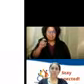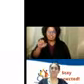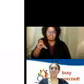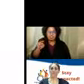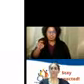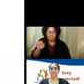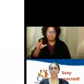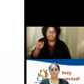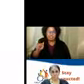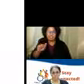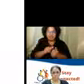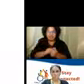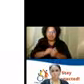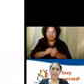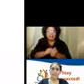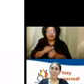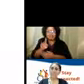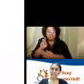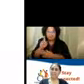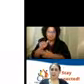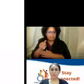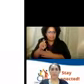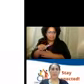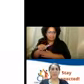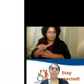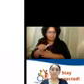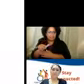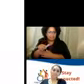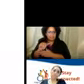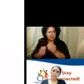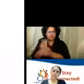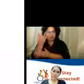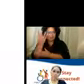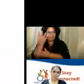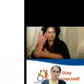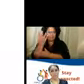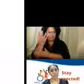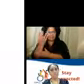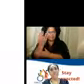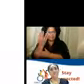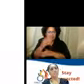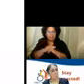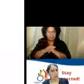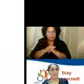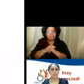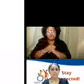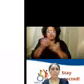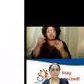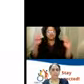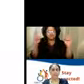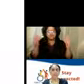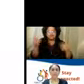Seals de Southern California y la iniciativa Disability Drive. El seminario de web el día de hoy tiene